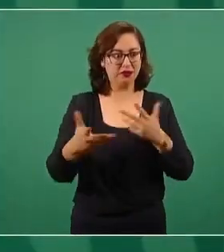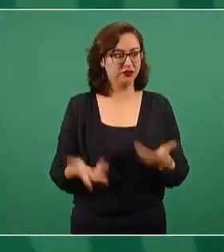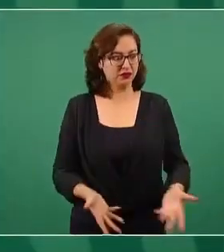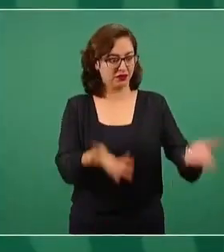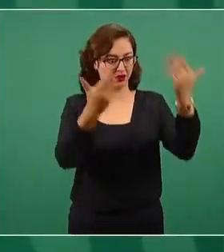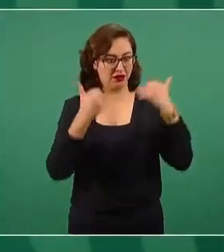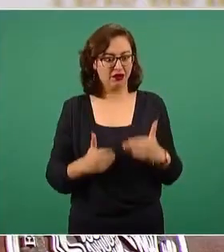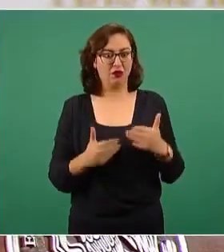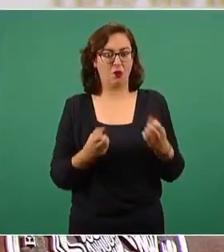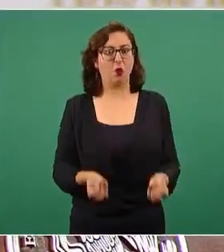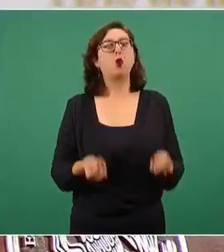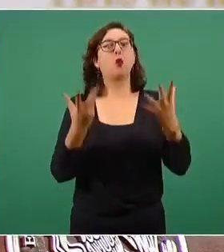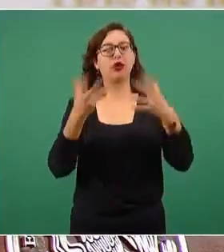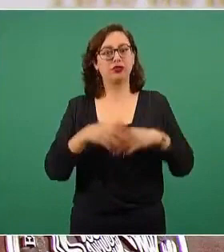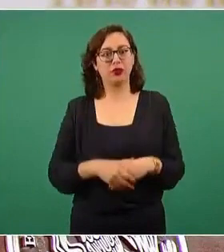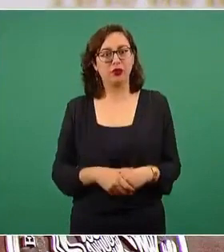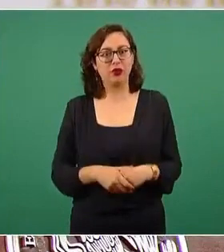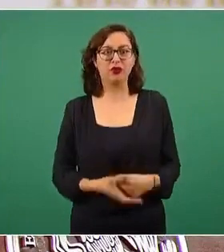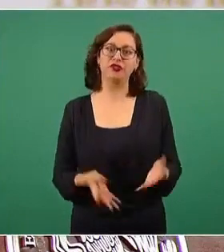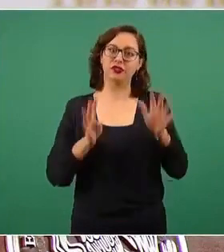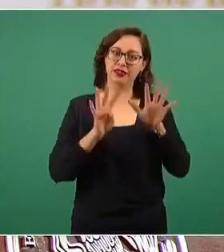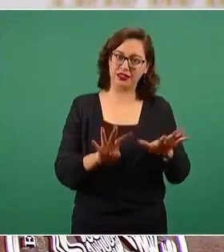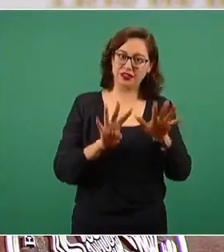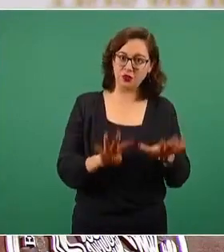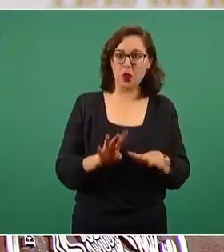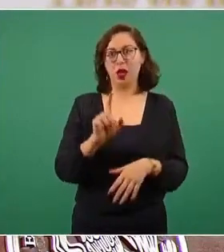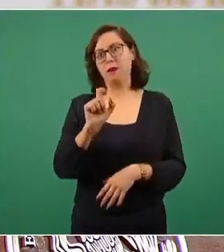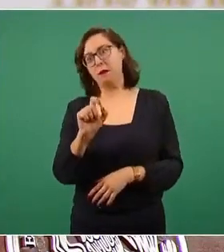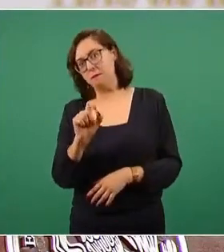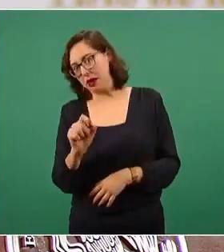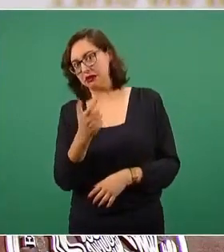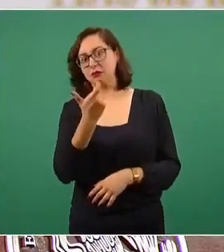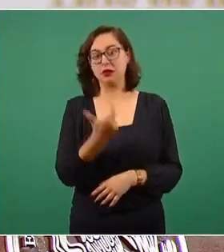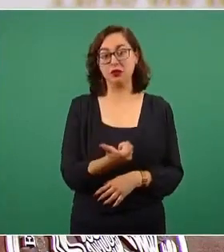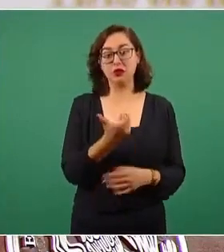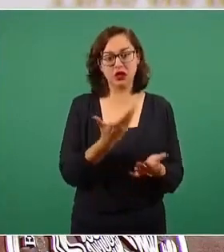ahora sigue costando 19, 20 pesos.